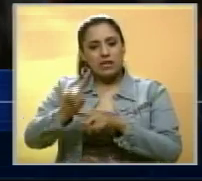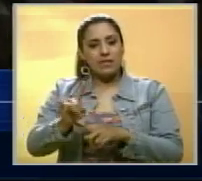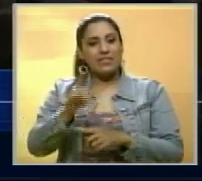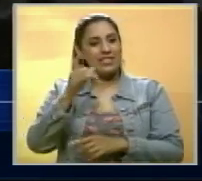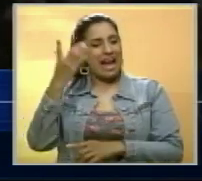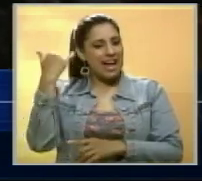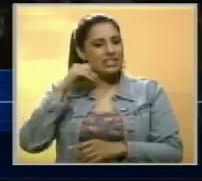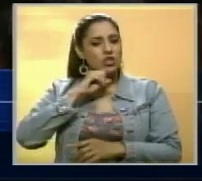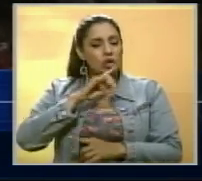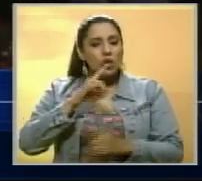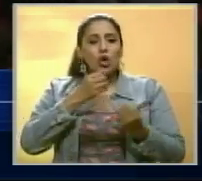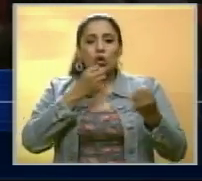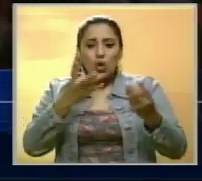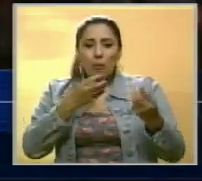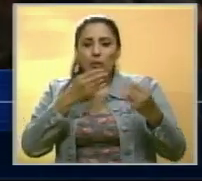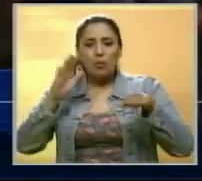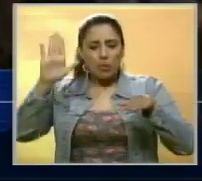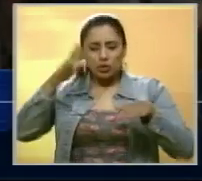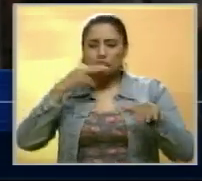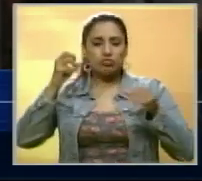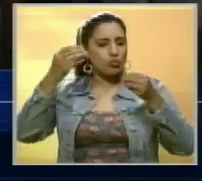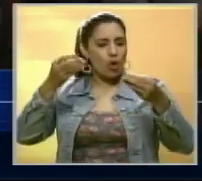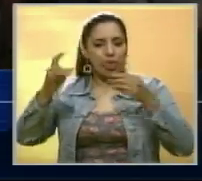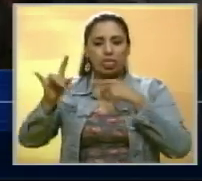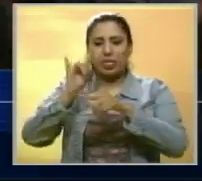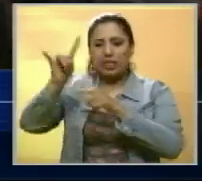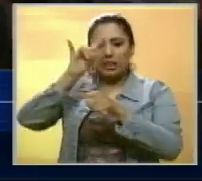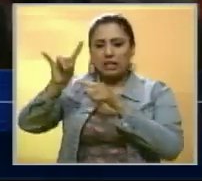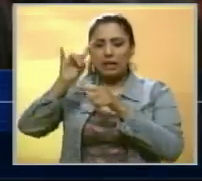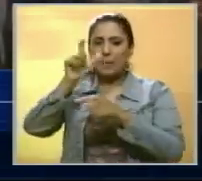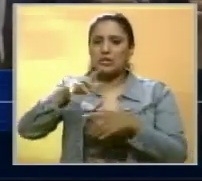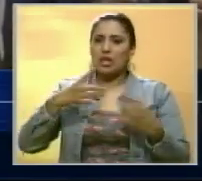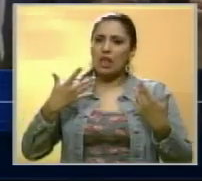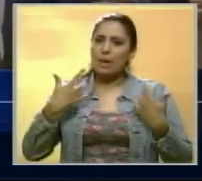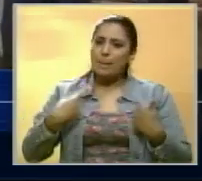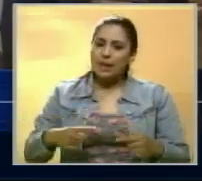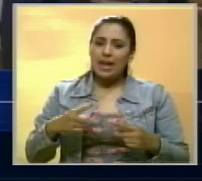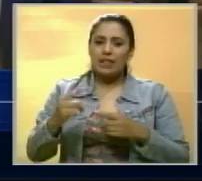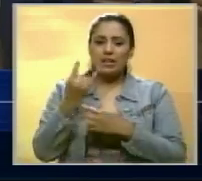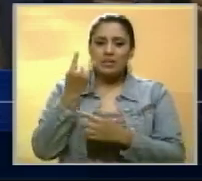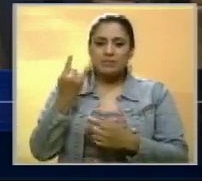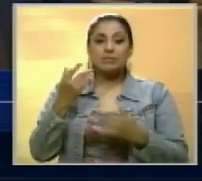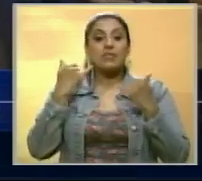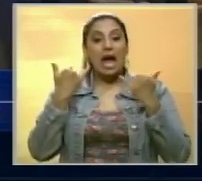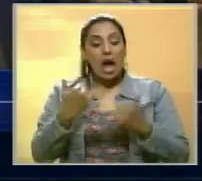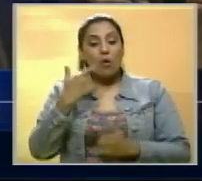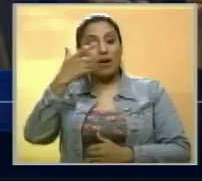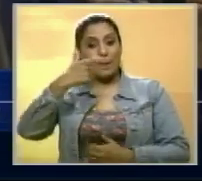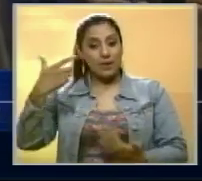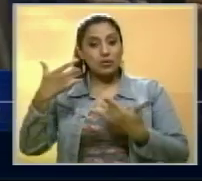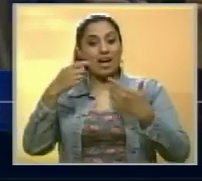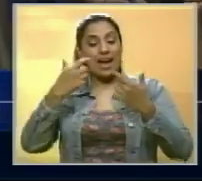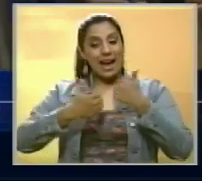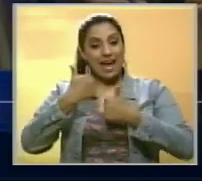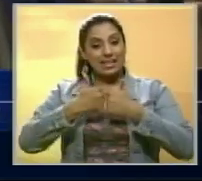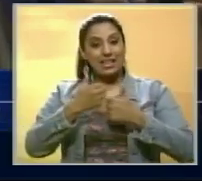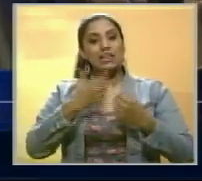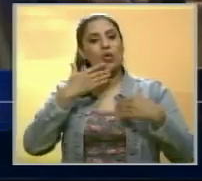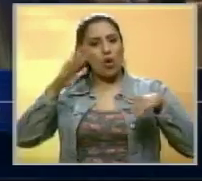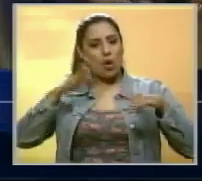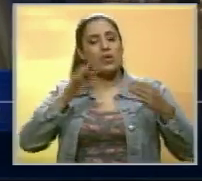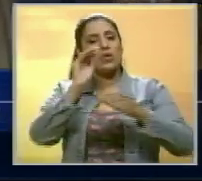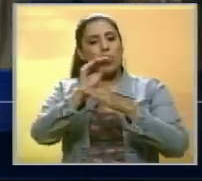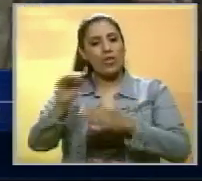les ofrecieron tantas promesas que nunca llegaron. La candidata ratificó su compromiso con la